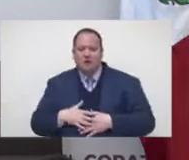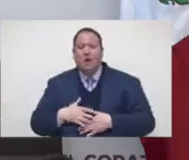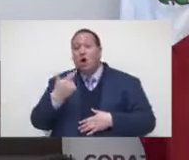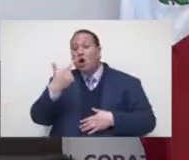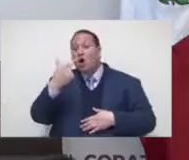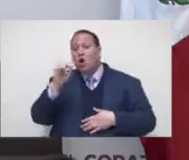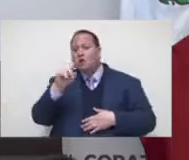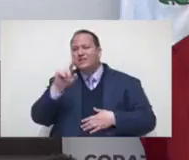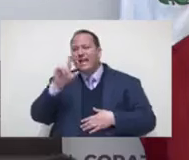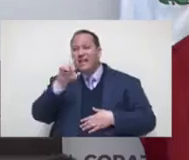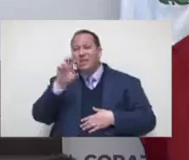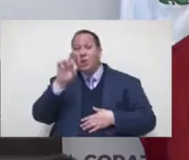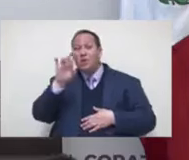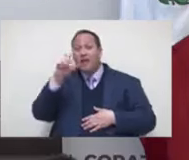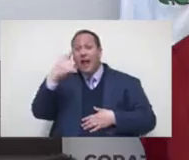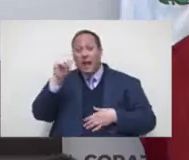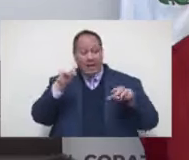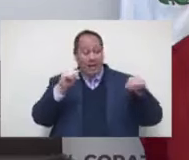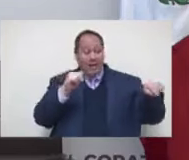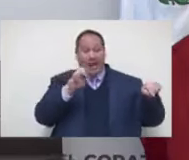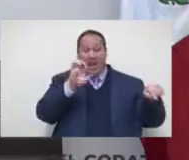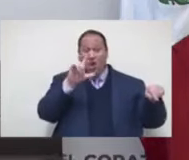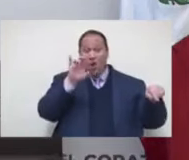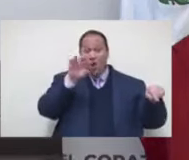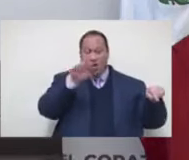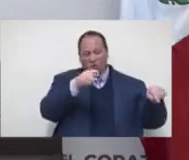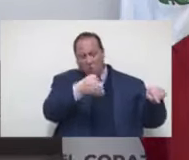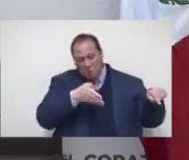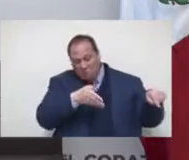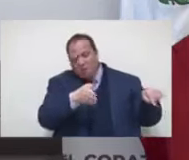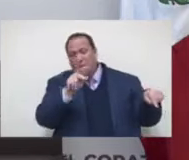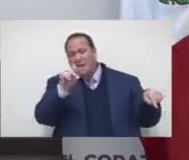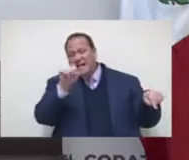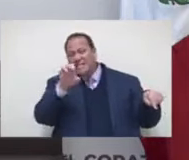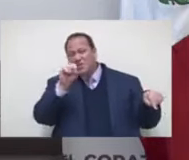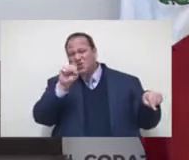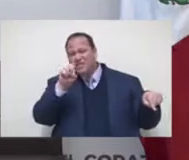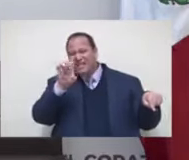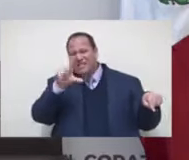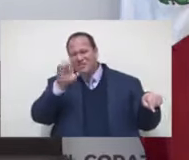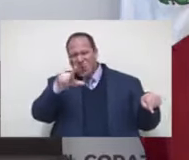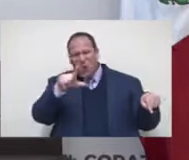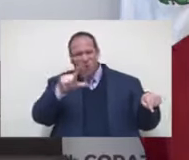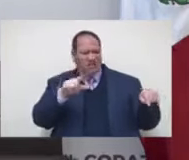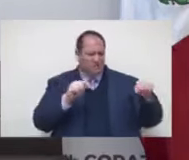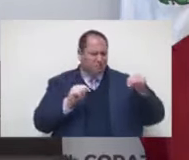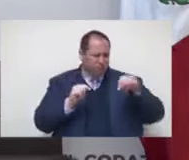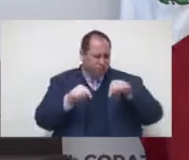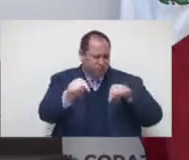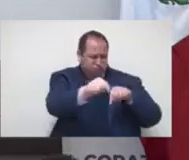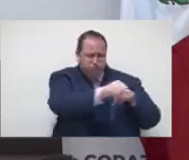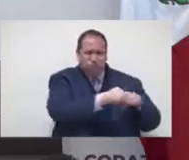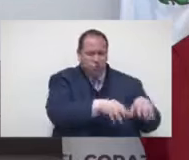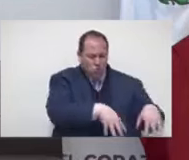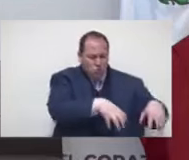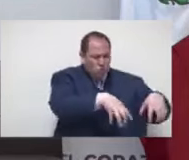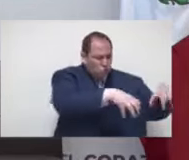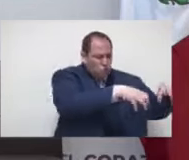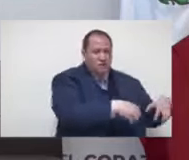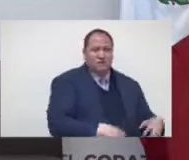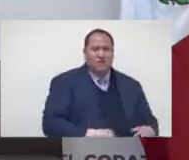González Ortega, que donde está el Cóndor, Paseos del Sol, toda esa zona que tenemos una técnica que son pozos de absorción, que